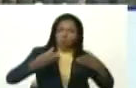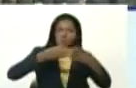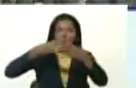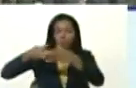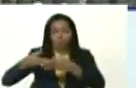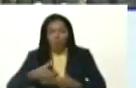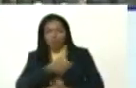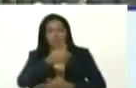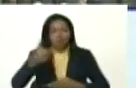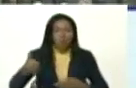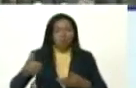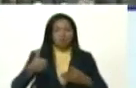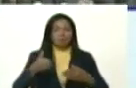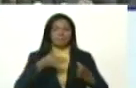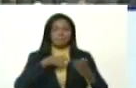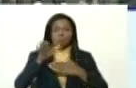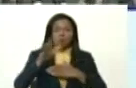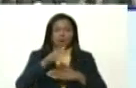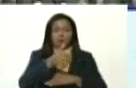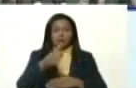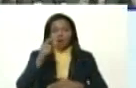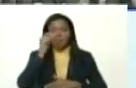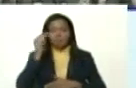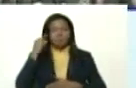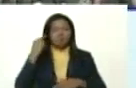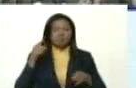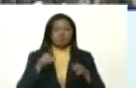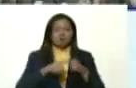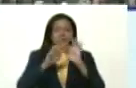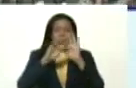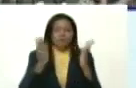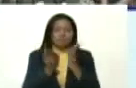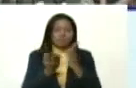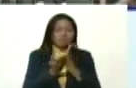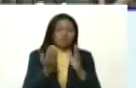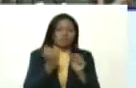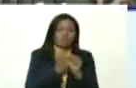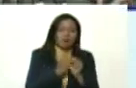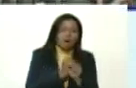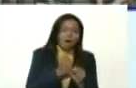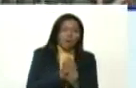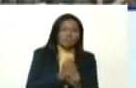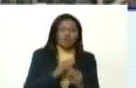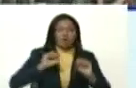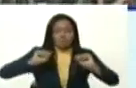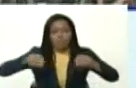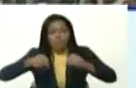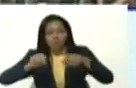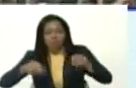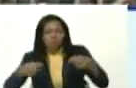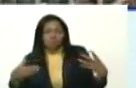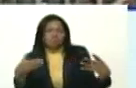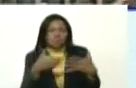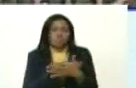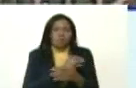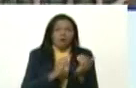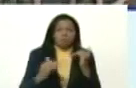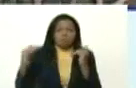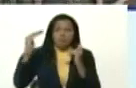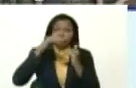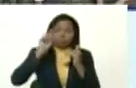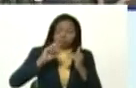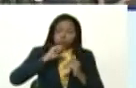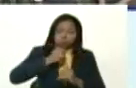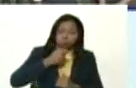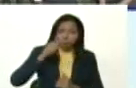organizaciones populares, de mujeres, de juventud, de trabajadores, de motorizados, ¿no?, de adultos mayores,